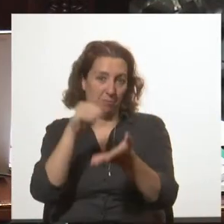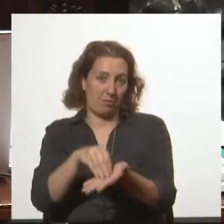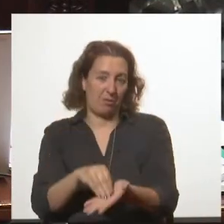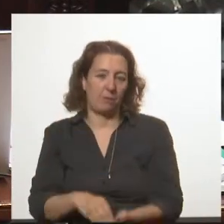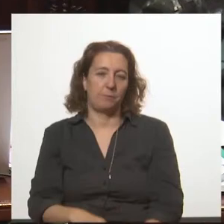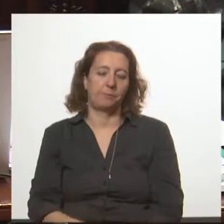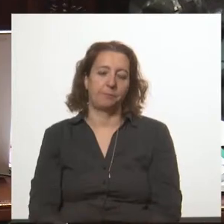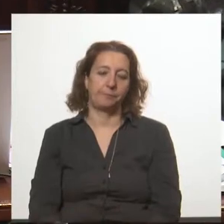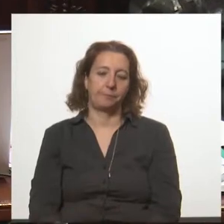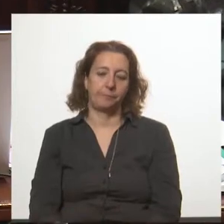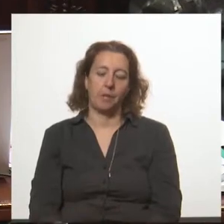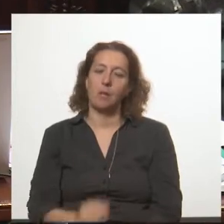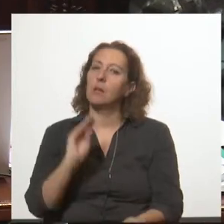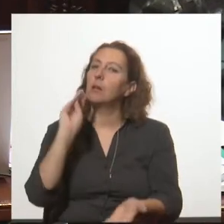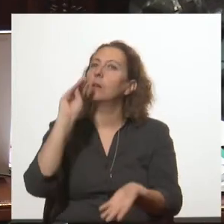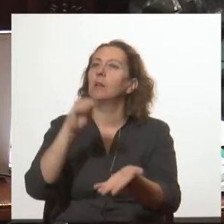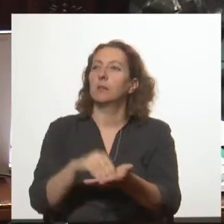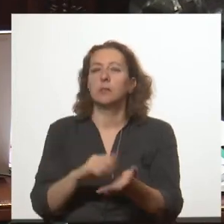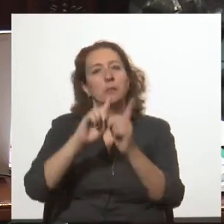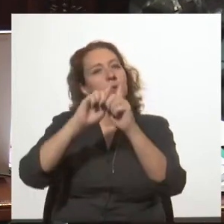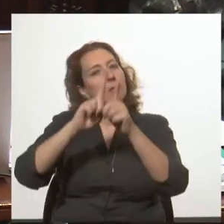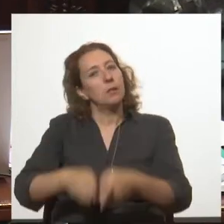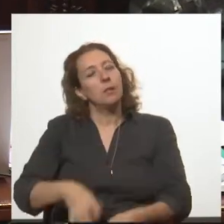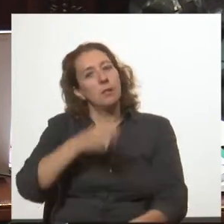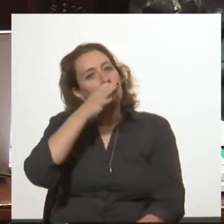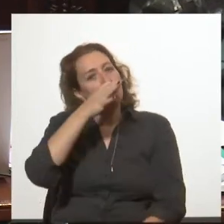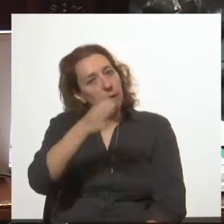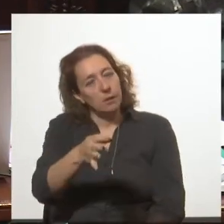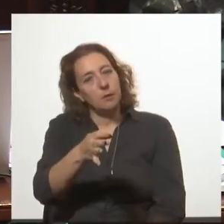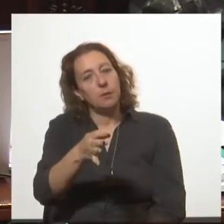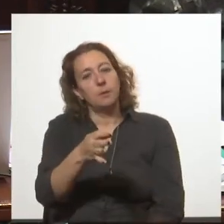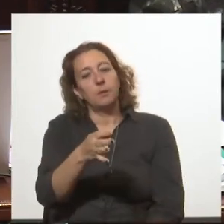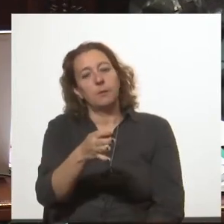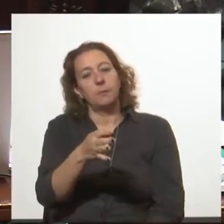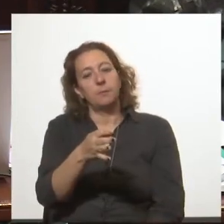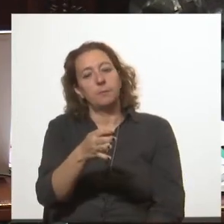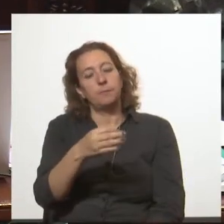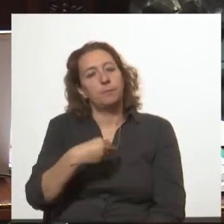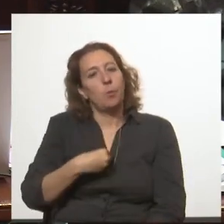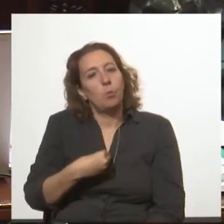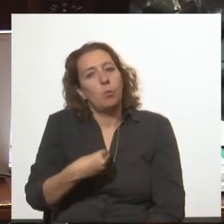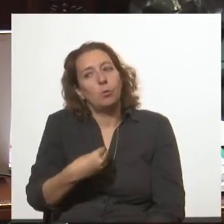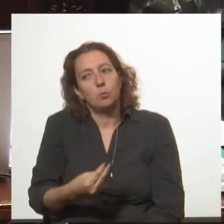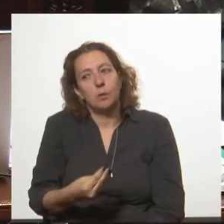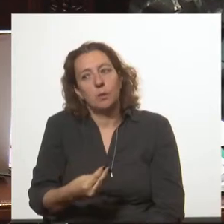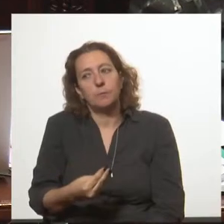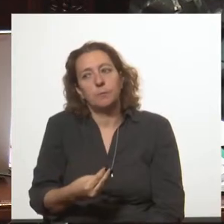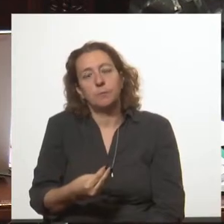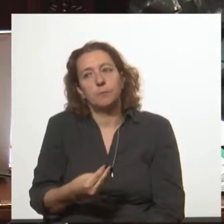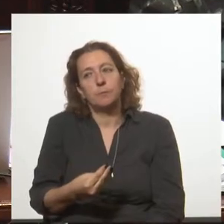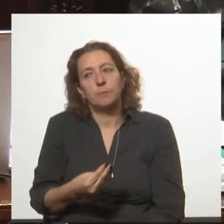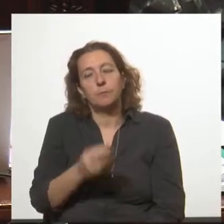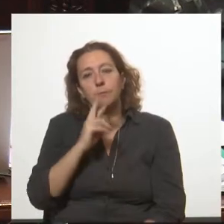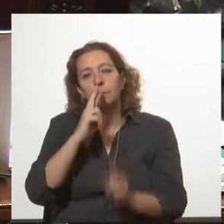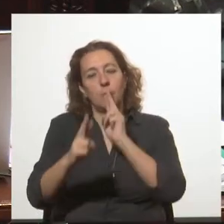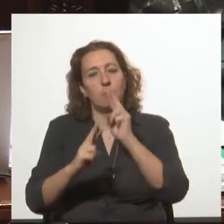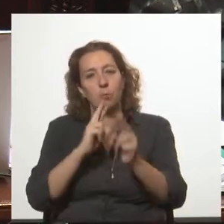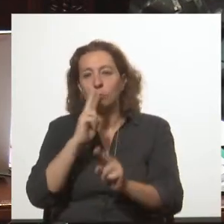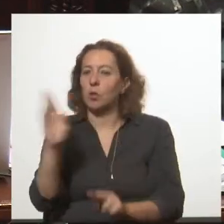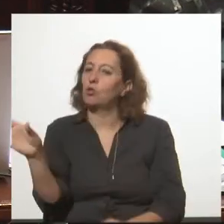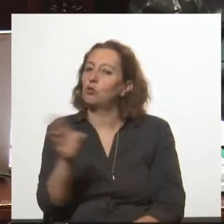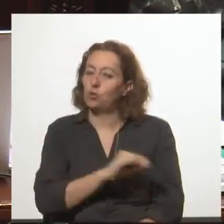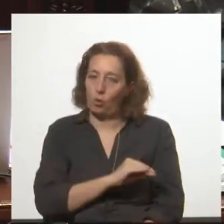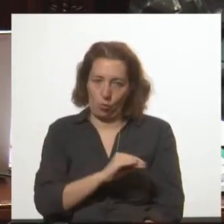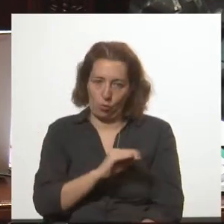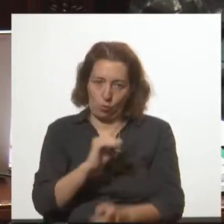y establecimos y manifestamos la voluntad de contestar y satisfacer todos los